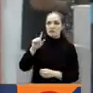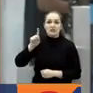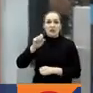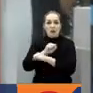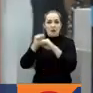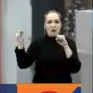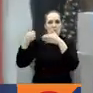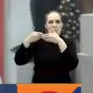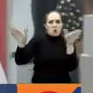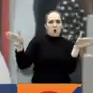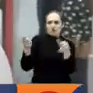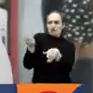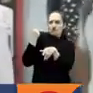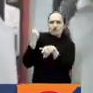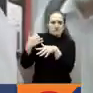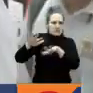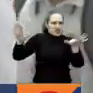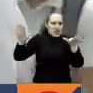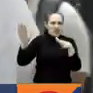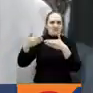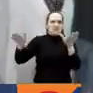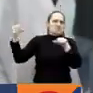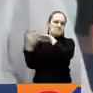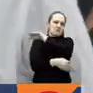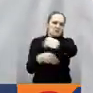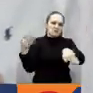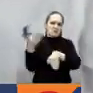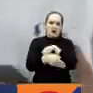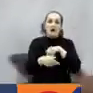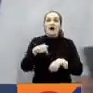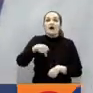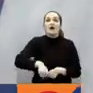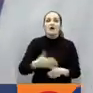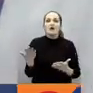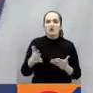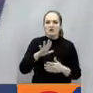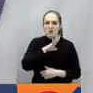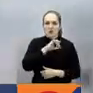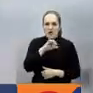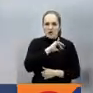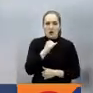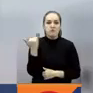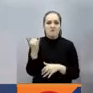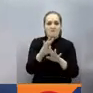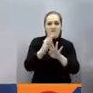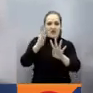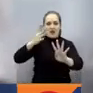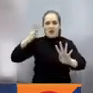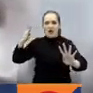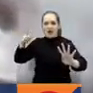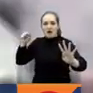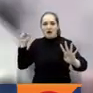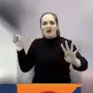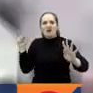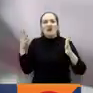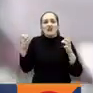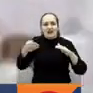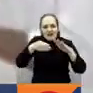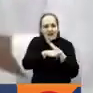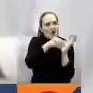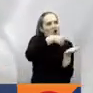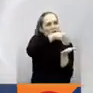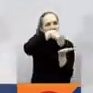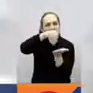los consumidores. Estamos aquí en el centro de la capital del Valle del Cauca, donde a esta hora hay filas de algunas personas que pretenden conseguir algún tipo de